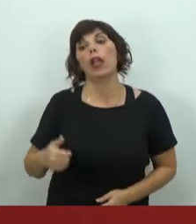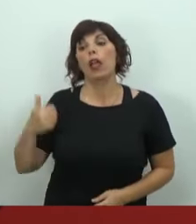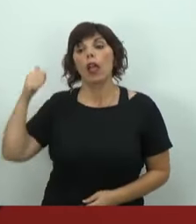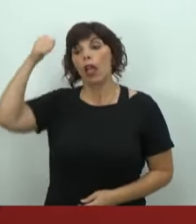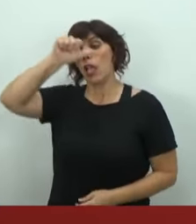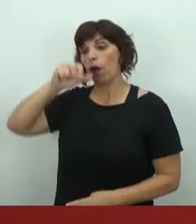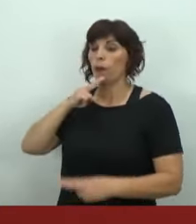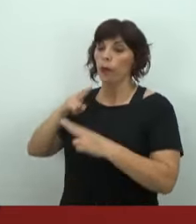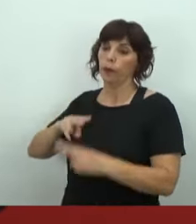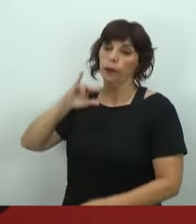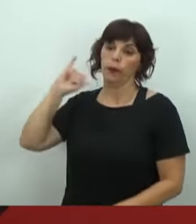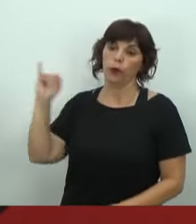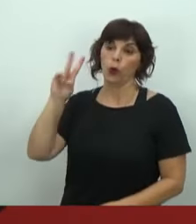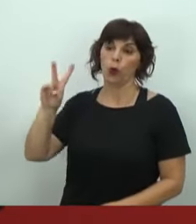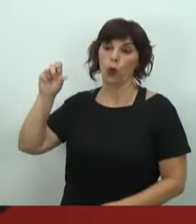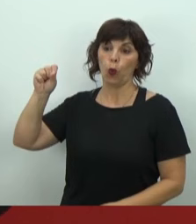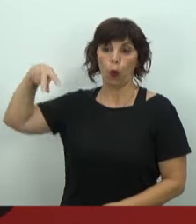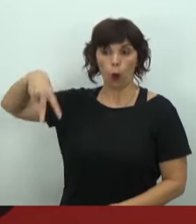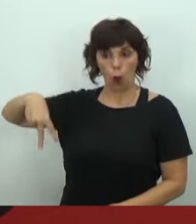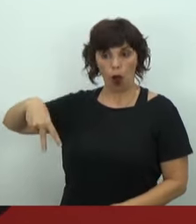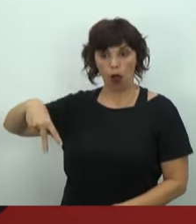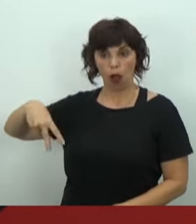aquí, ese es el Cordero de Dios".